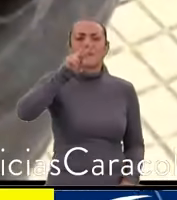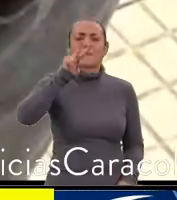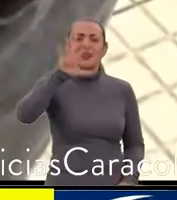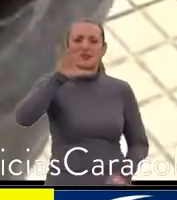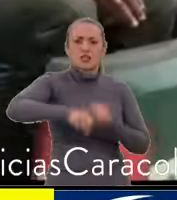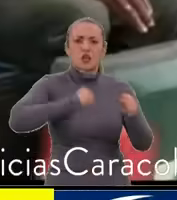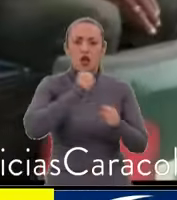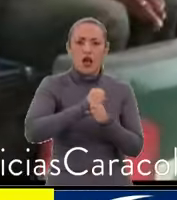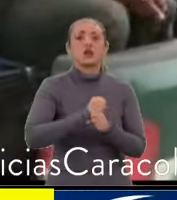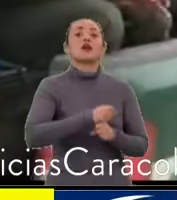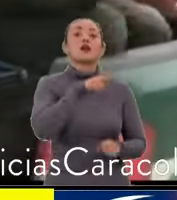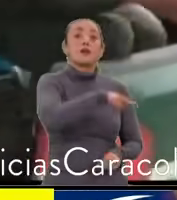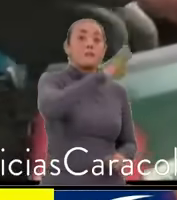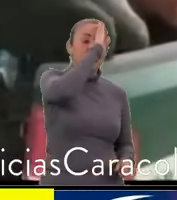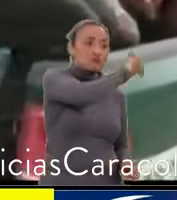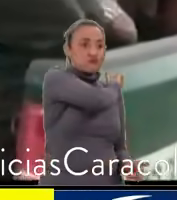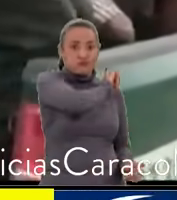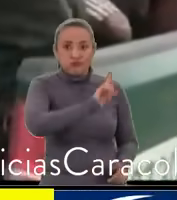llegó y capturó a dos